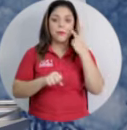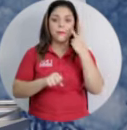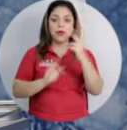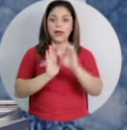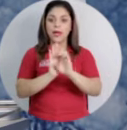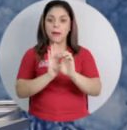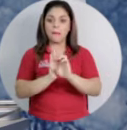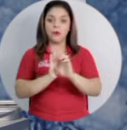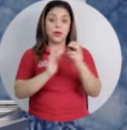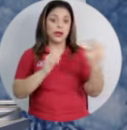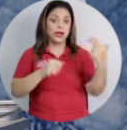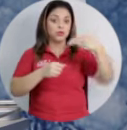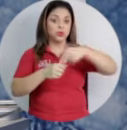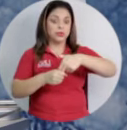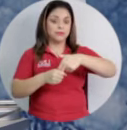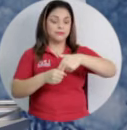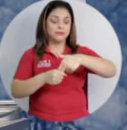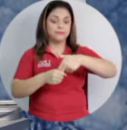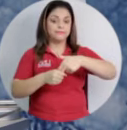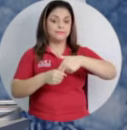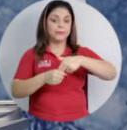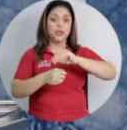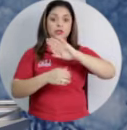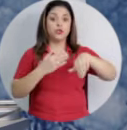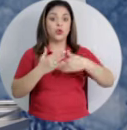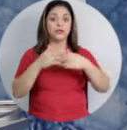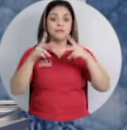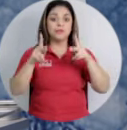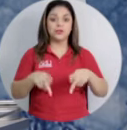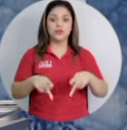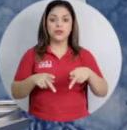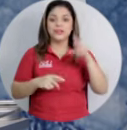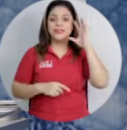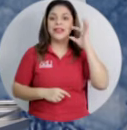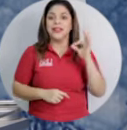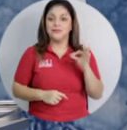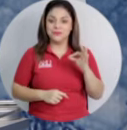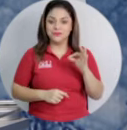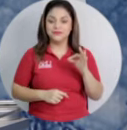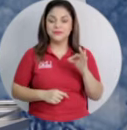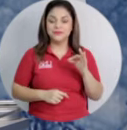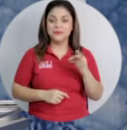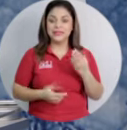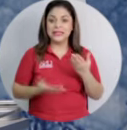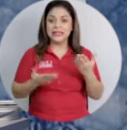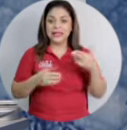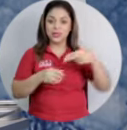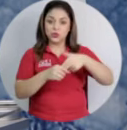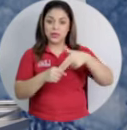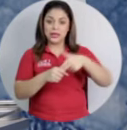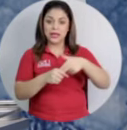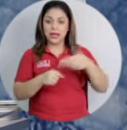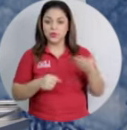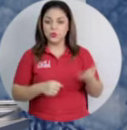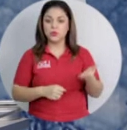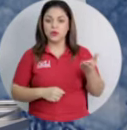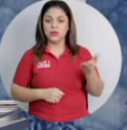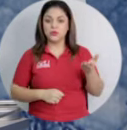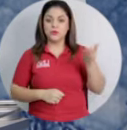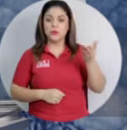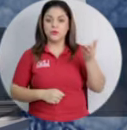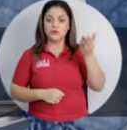tema del uso del combustible. Porque todas las personas creímos que conforme ha ido subiendo la